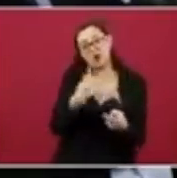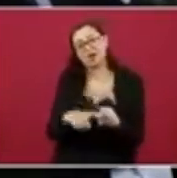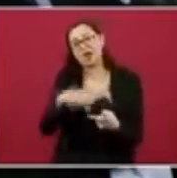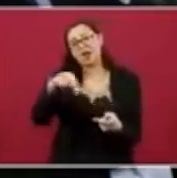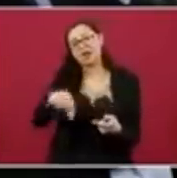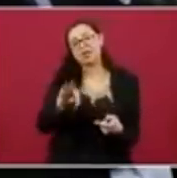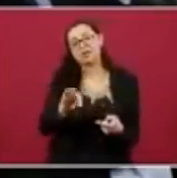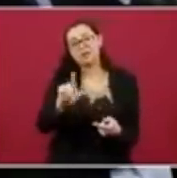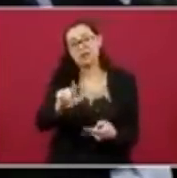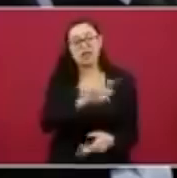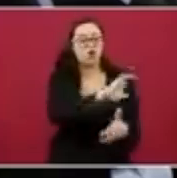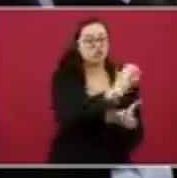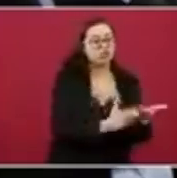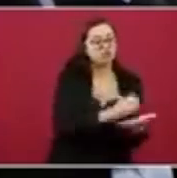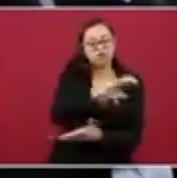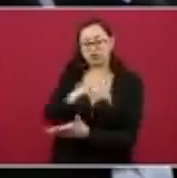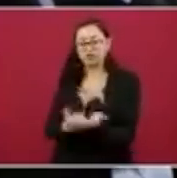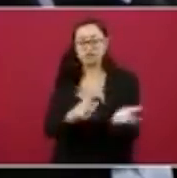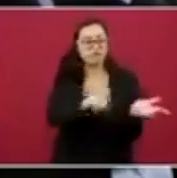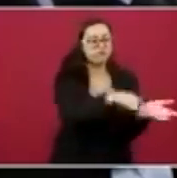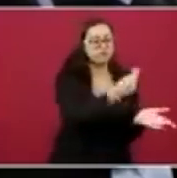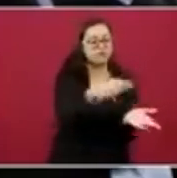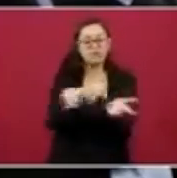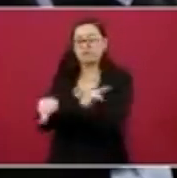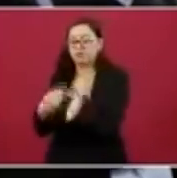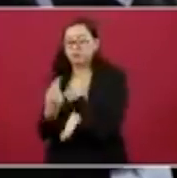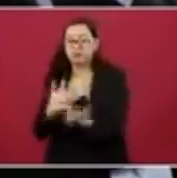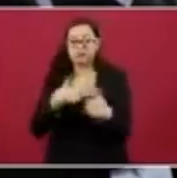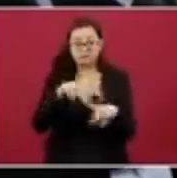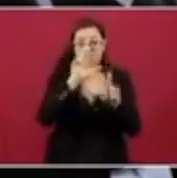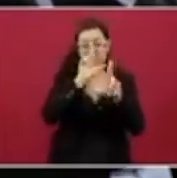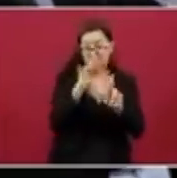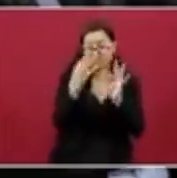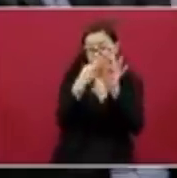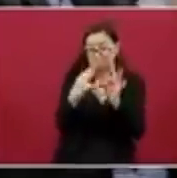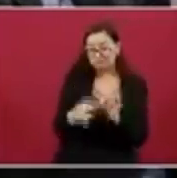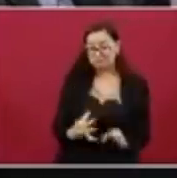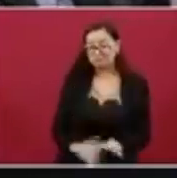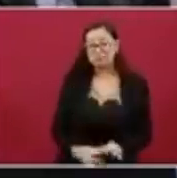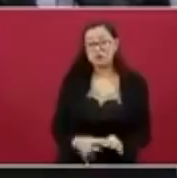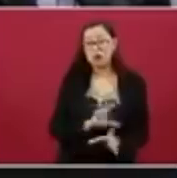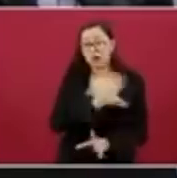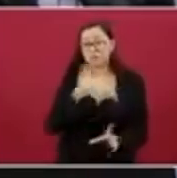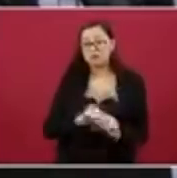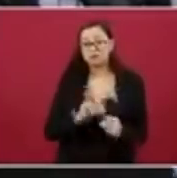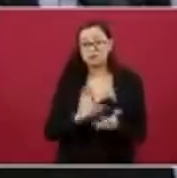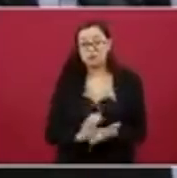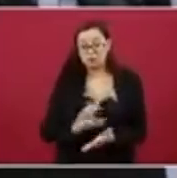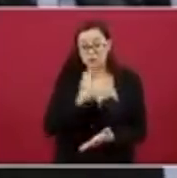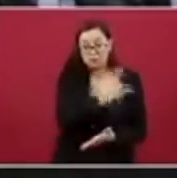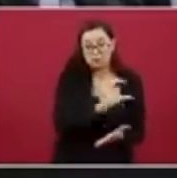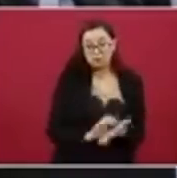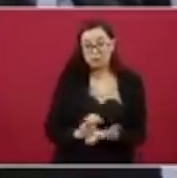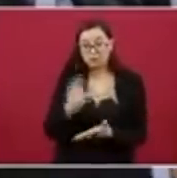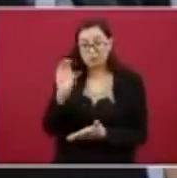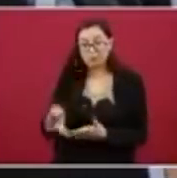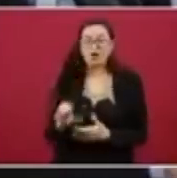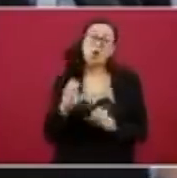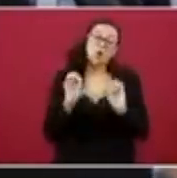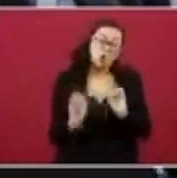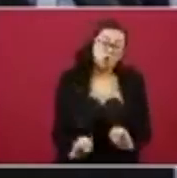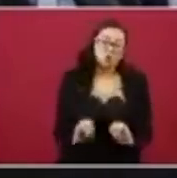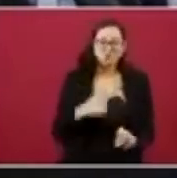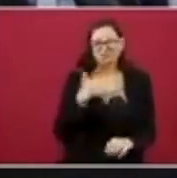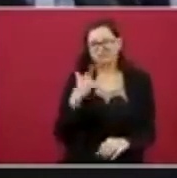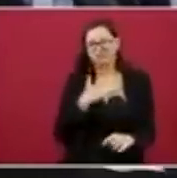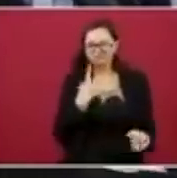El contrato que ya se tiene firmado, ¿se va a respetar a cabalidad? ¿Se van a hacer los pagos que están establecidos o se piensa también